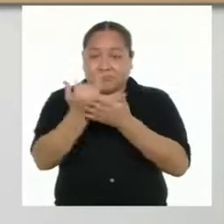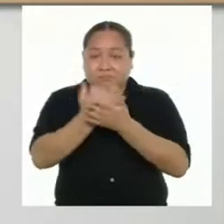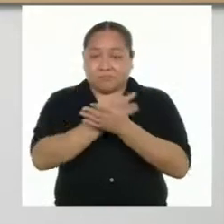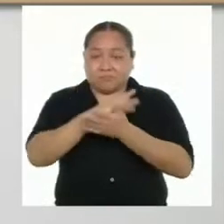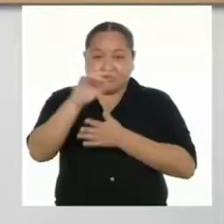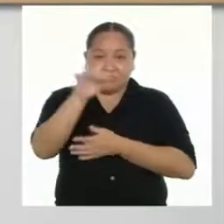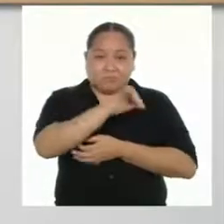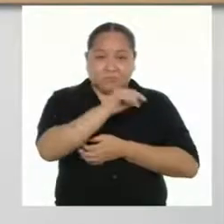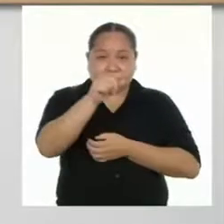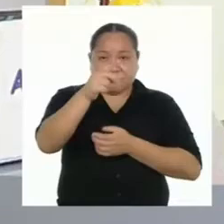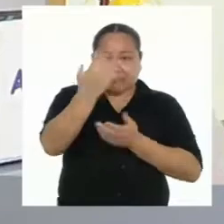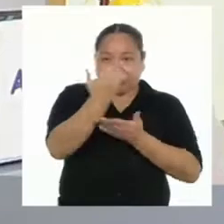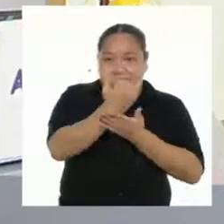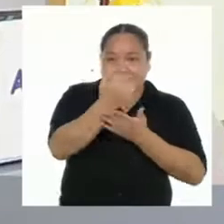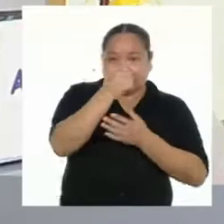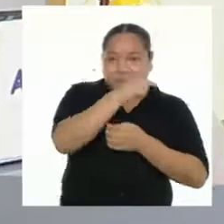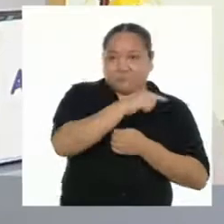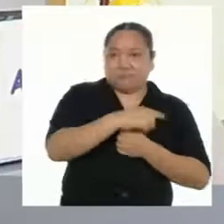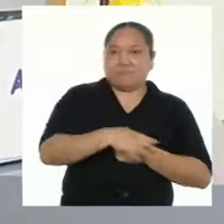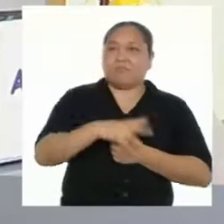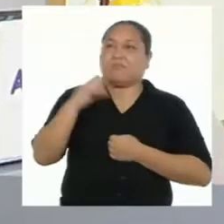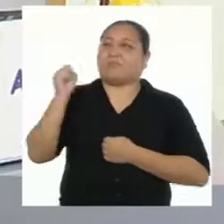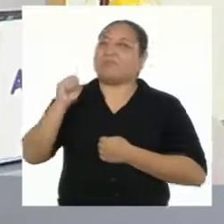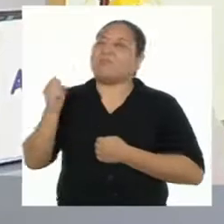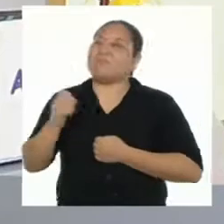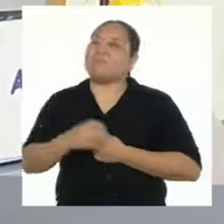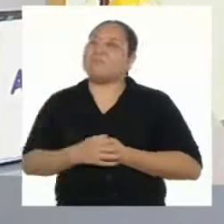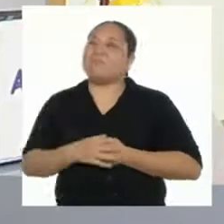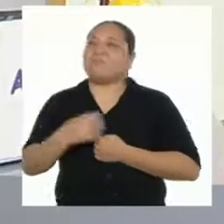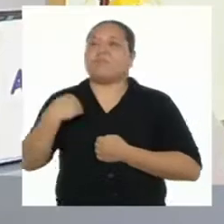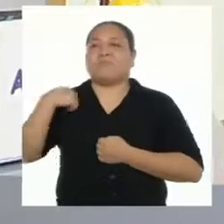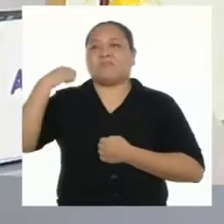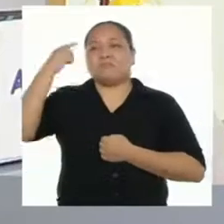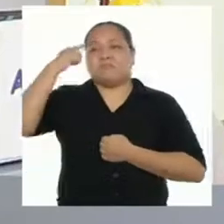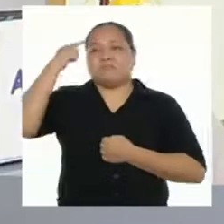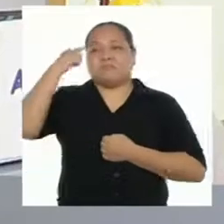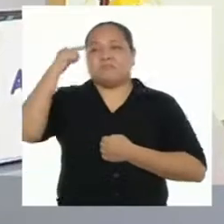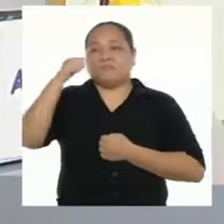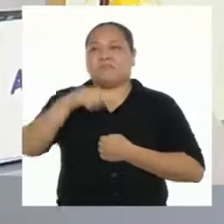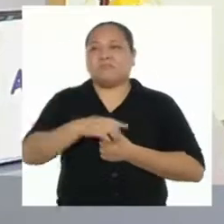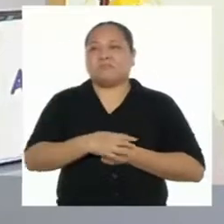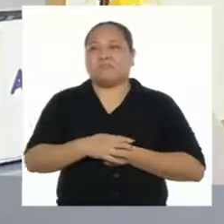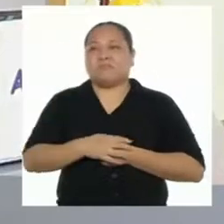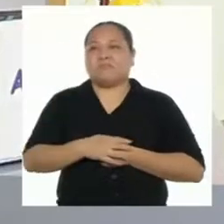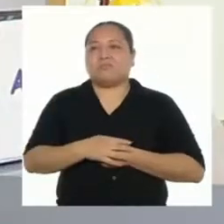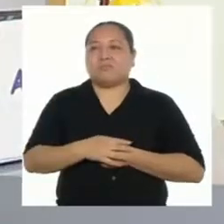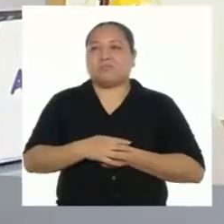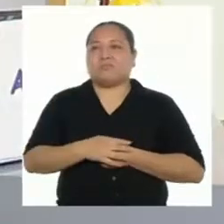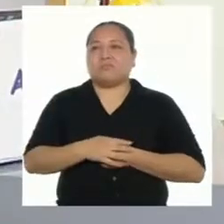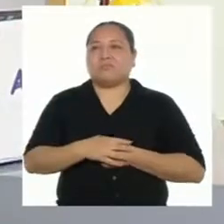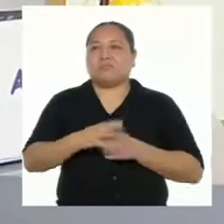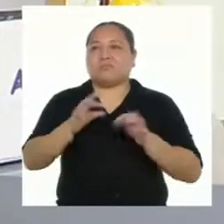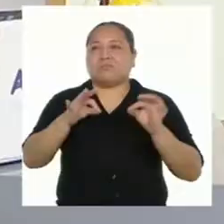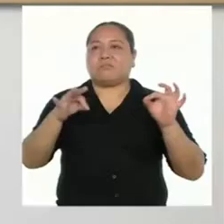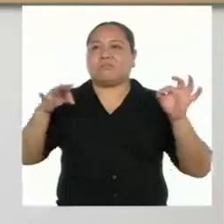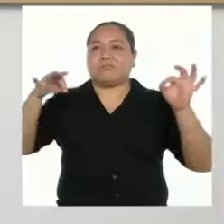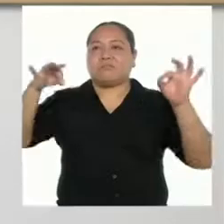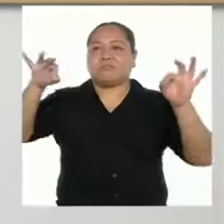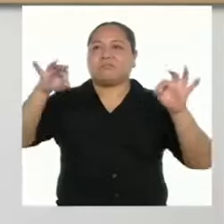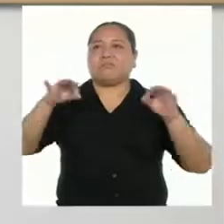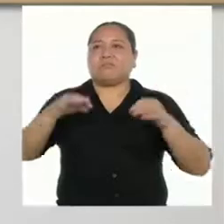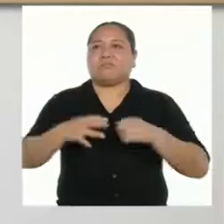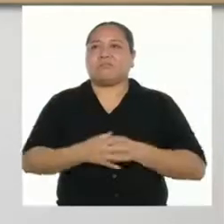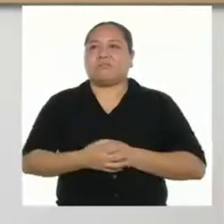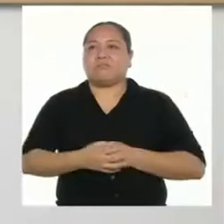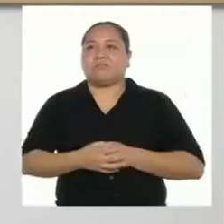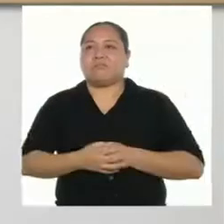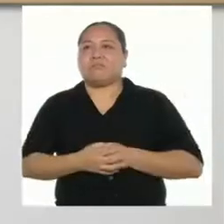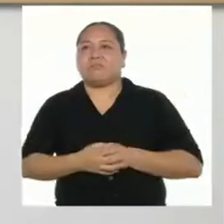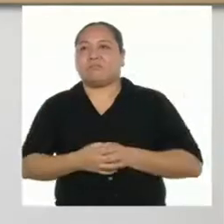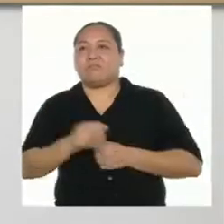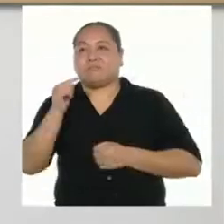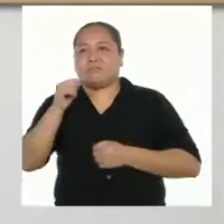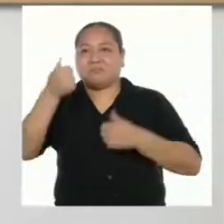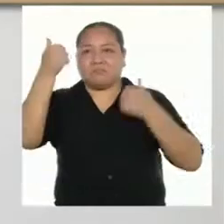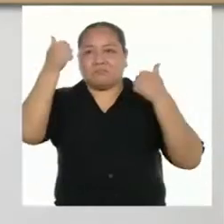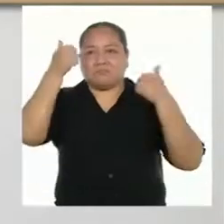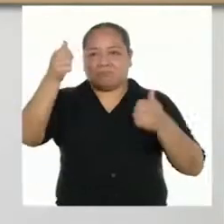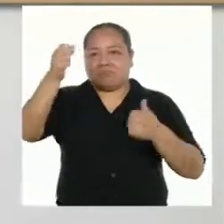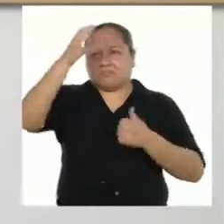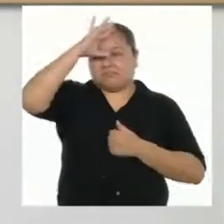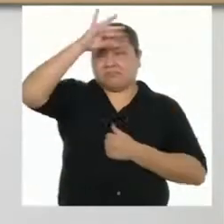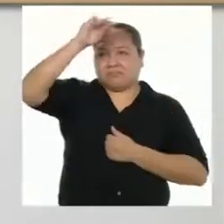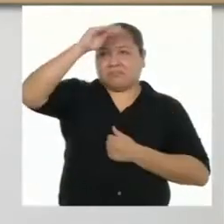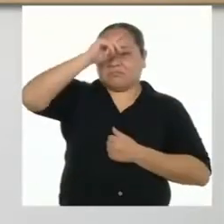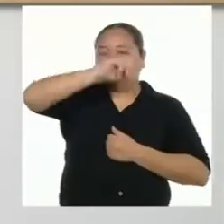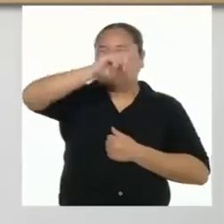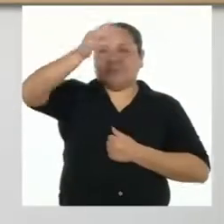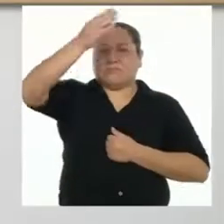con las mismas medidas que mencioné? Claro, creo que el diseño quedaría así. Muy bien, chicas y chicos.